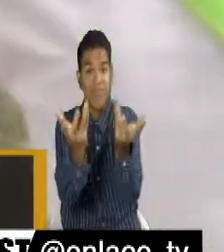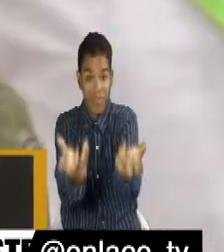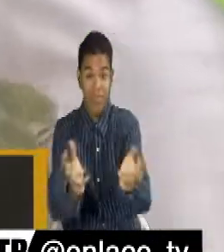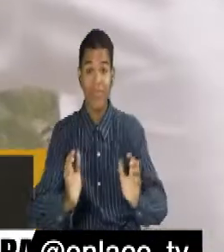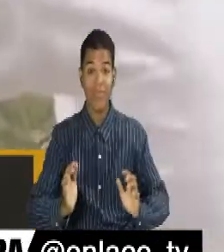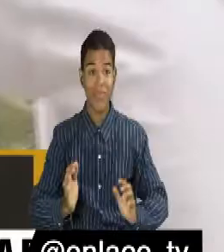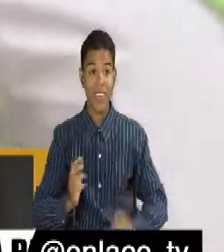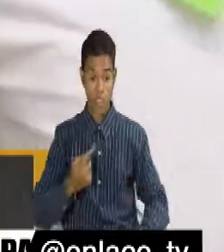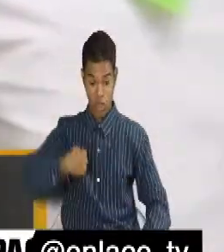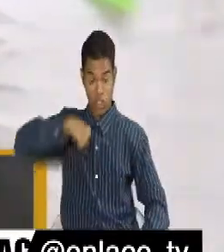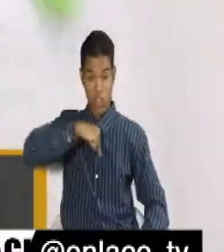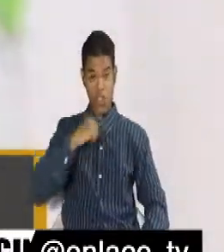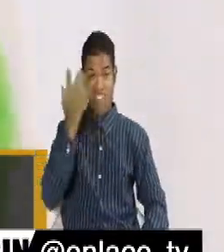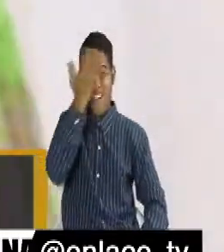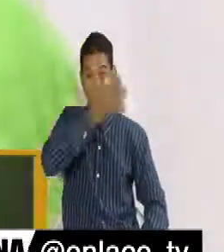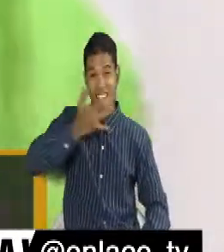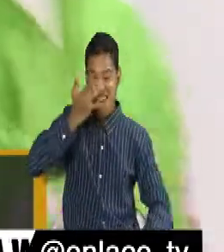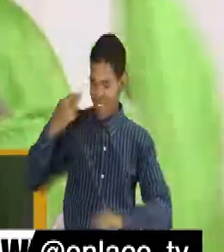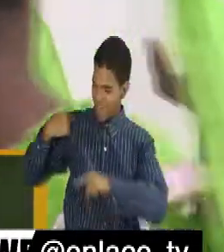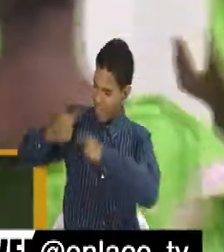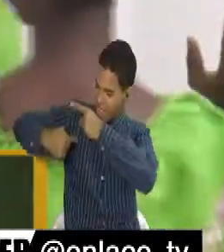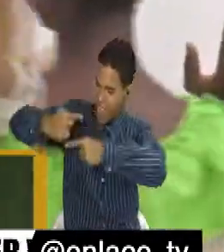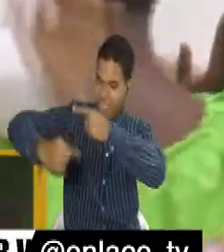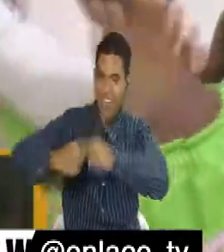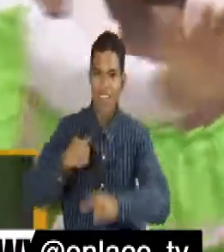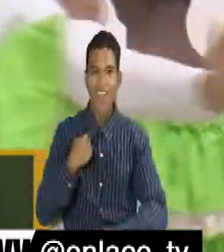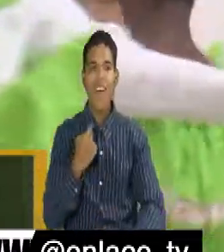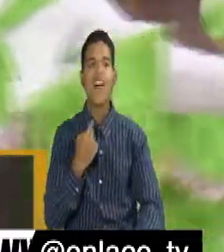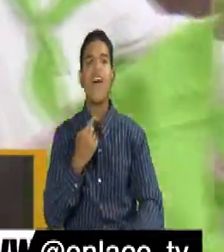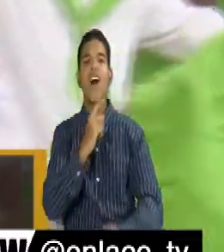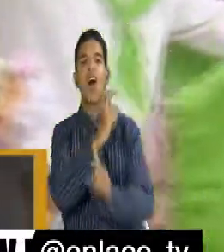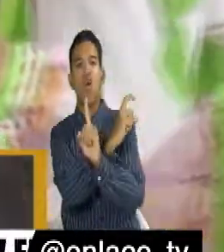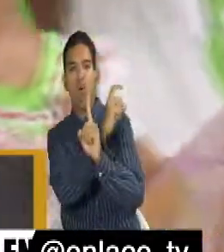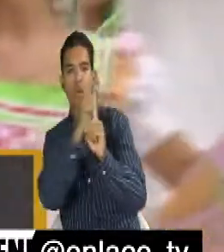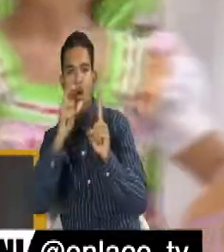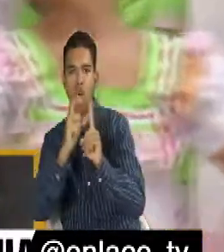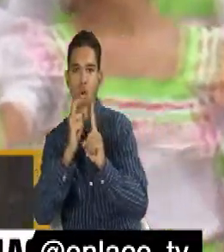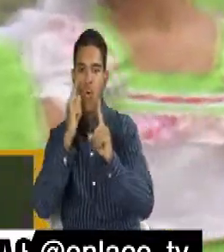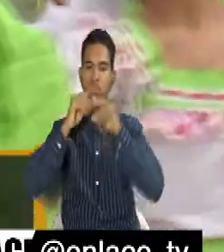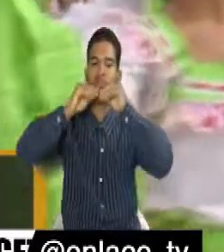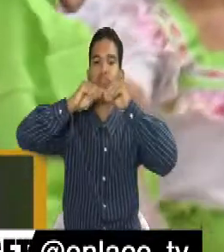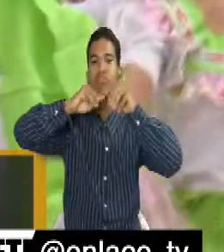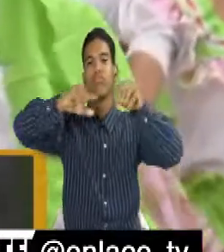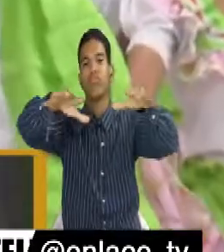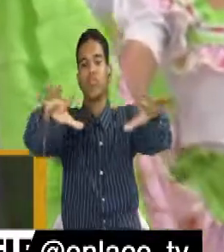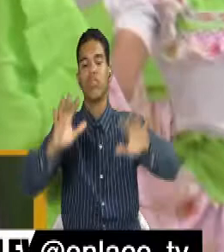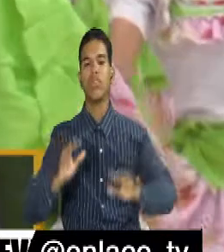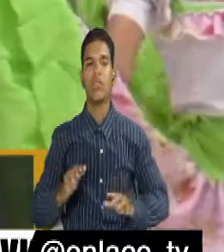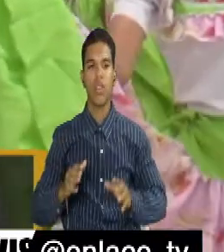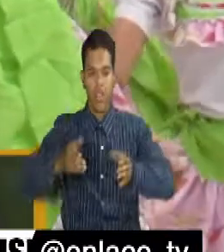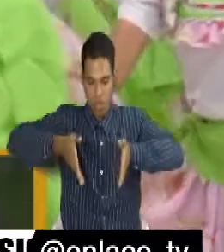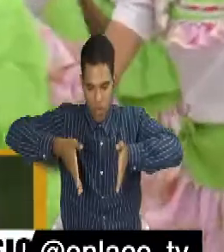los afrodescendientes hablamos por medio de nuestra cultura. El Paseo de la Cultura será el sitio donde los